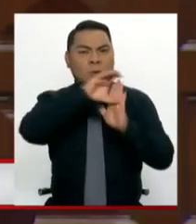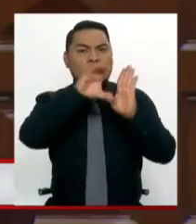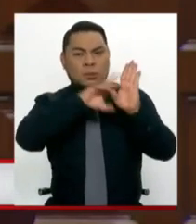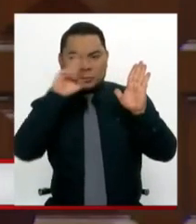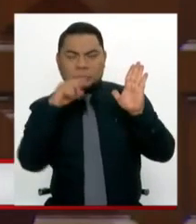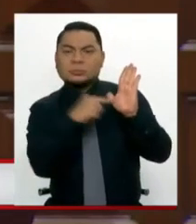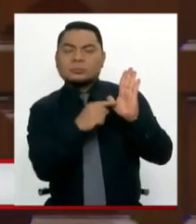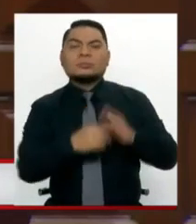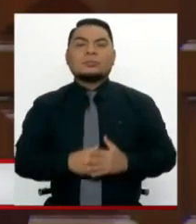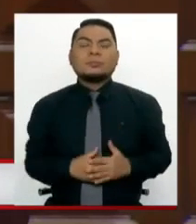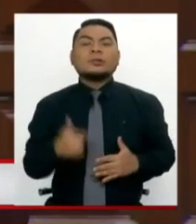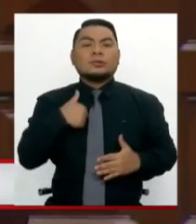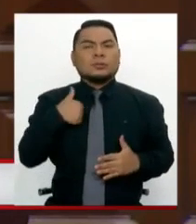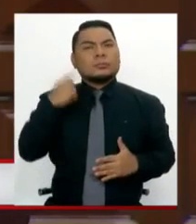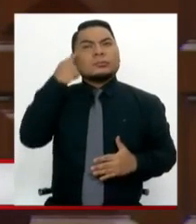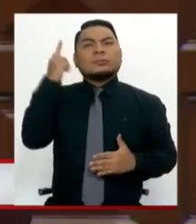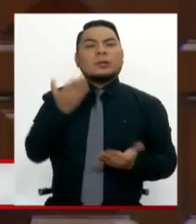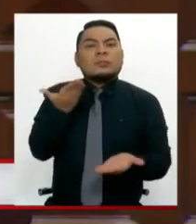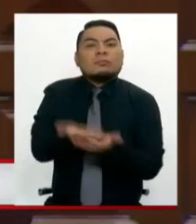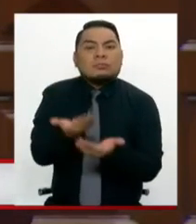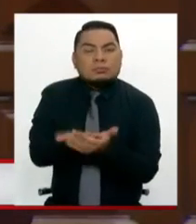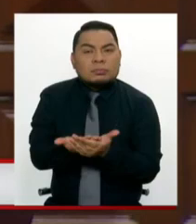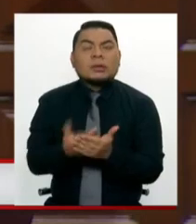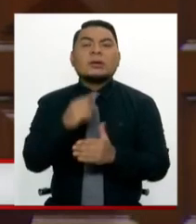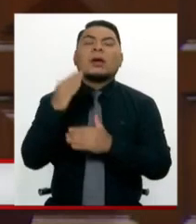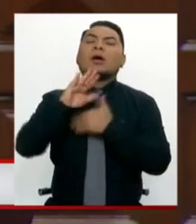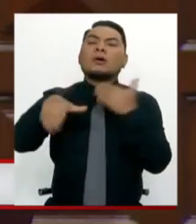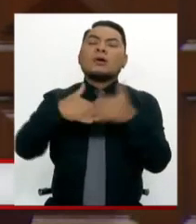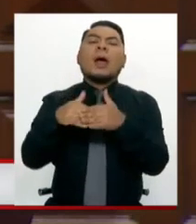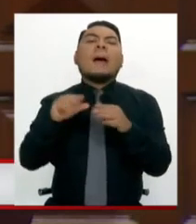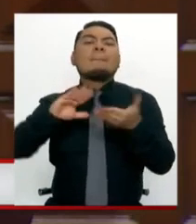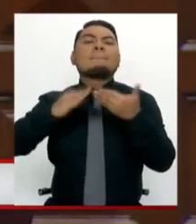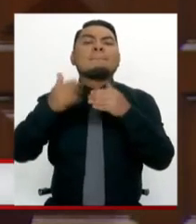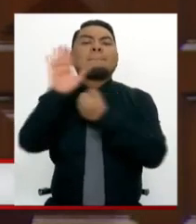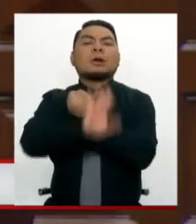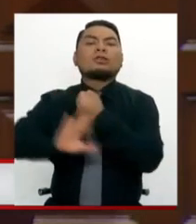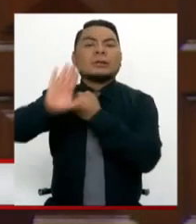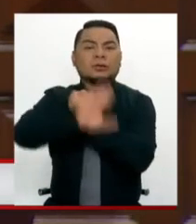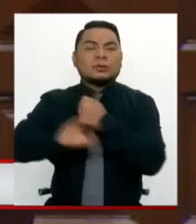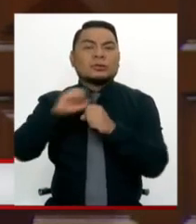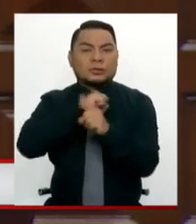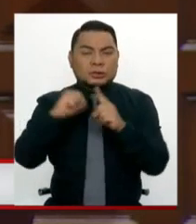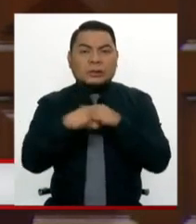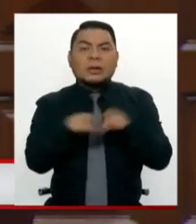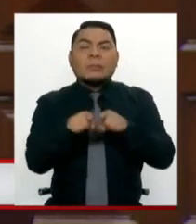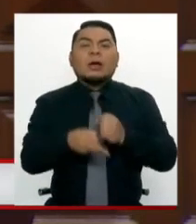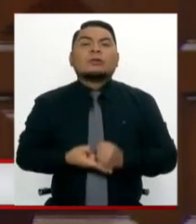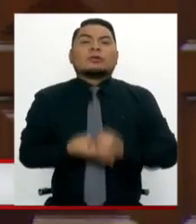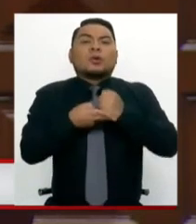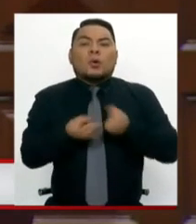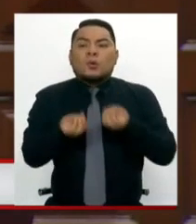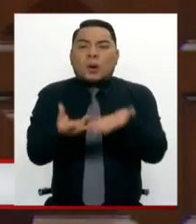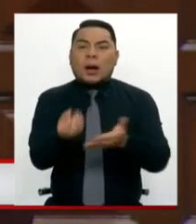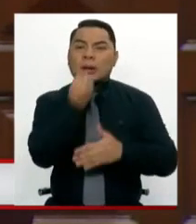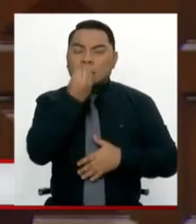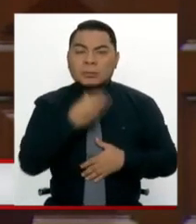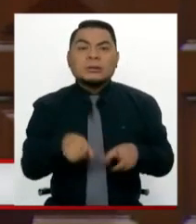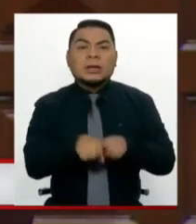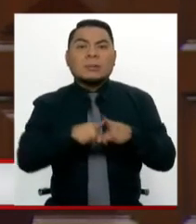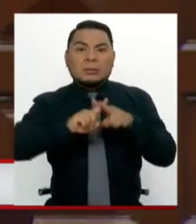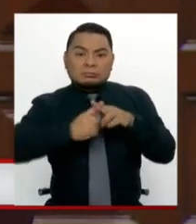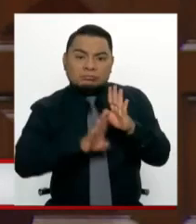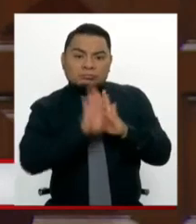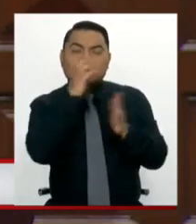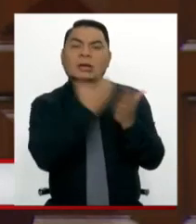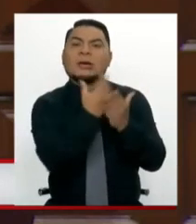Constitución. Propusimos la generación de bienestar y protección social con seguridad alimentaria, la reactivación